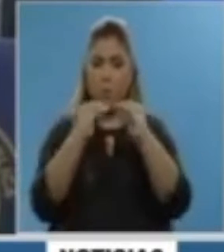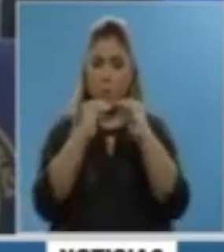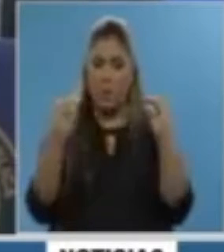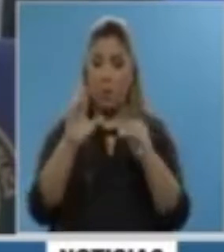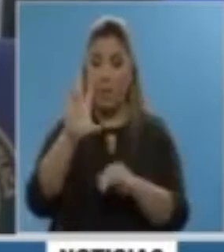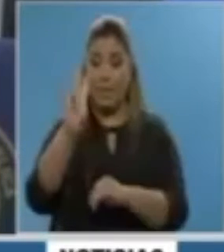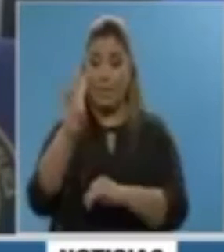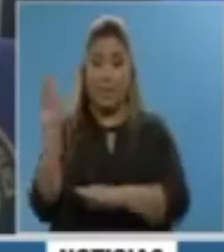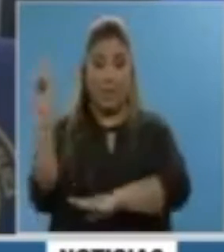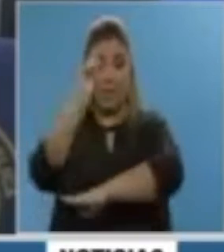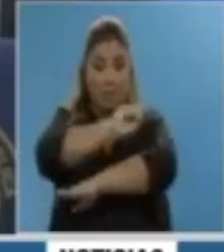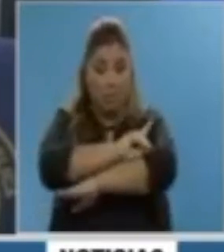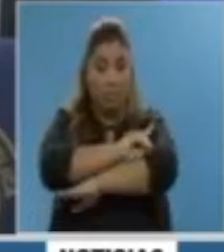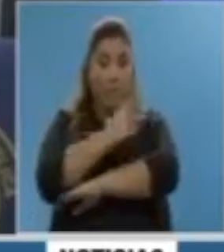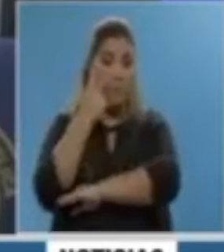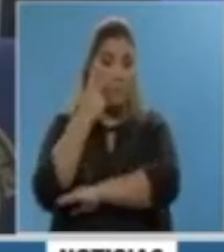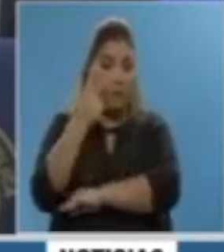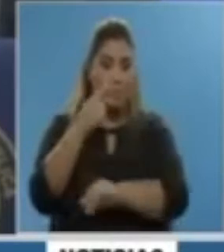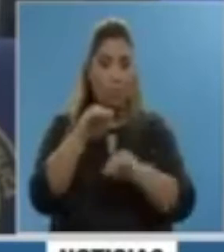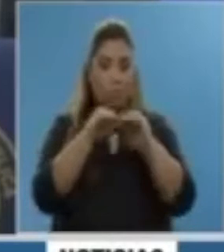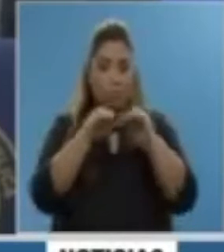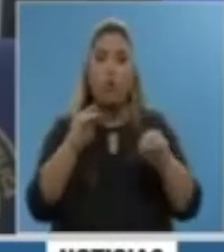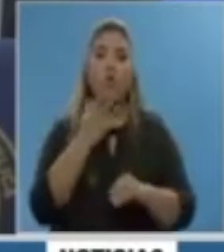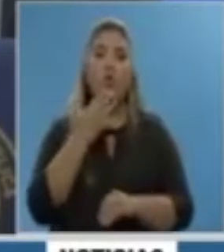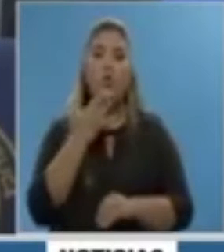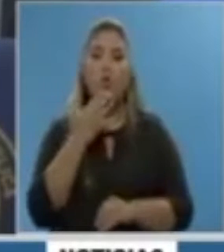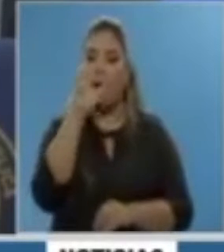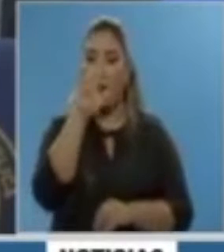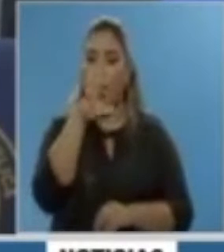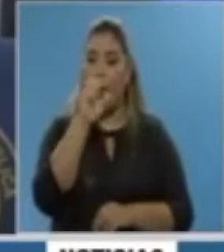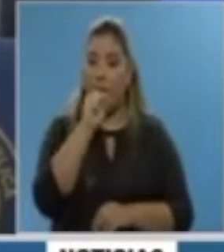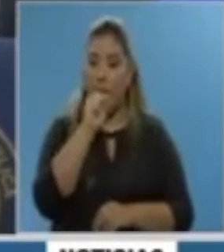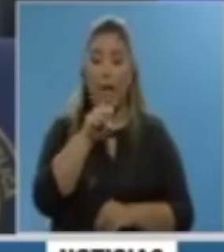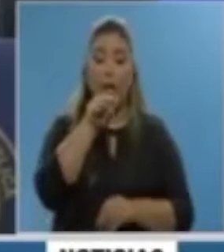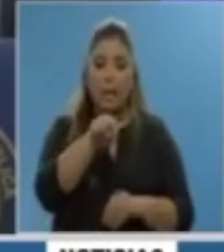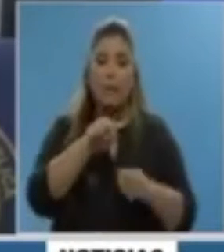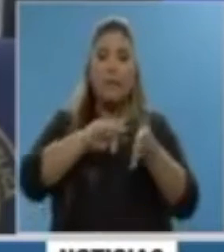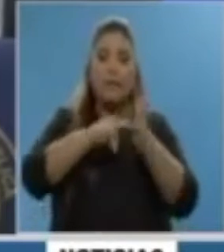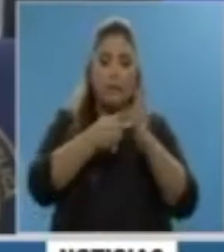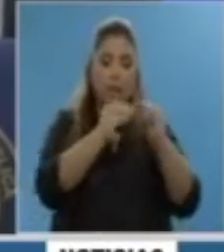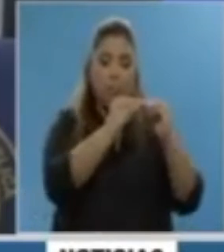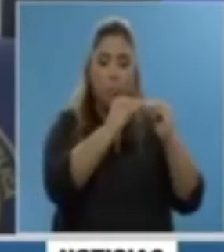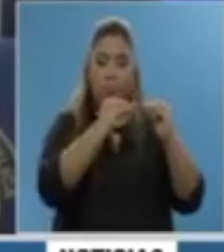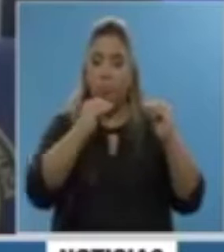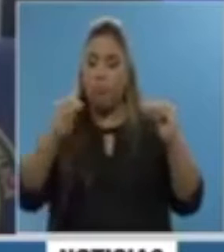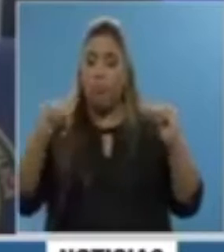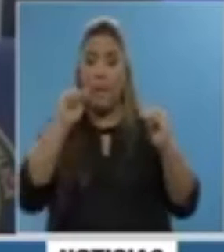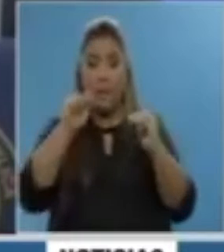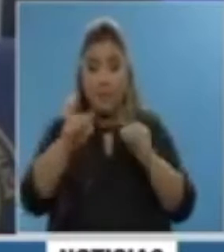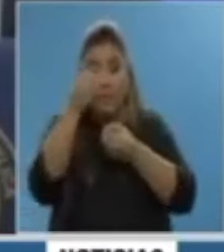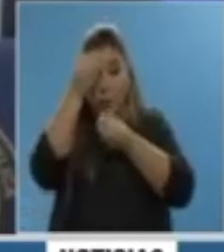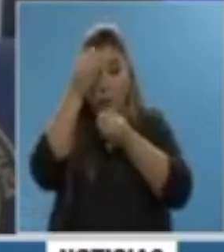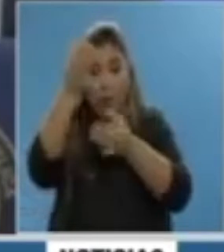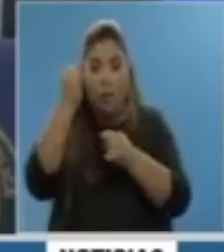últimos 7 días es ese patrón que ven ustedes en la línea naranja, que corresponde también a una meseta. La información que se ve al